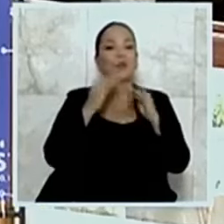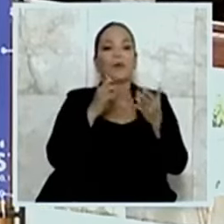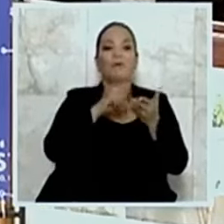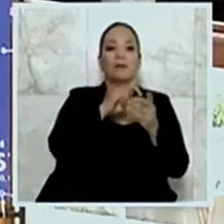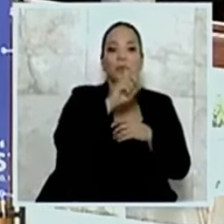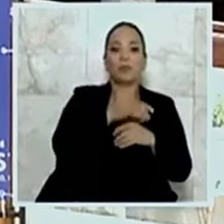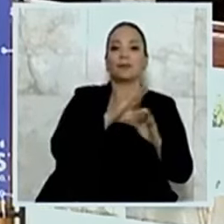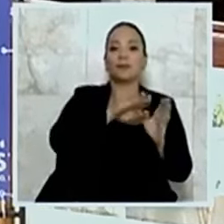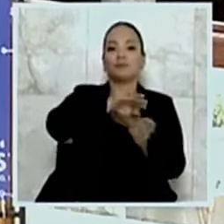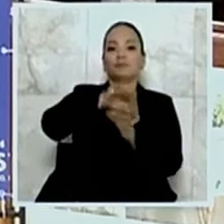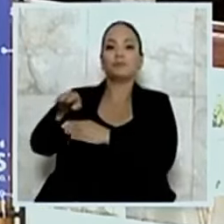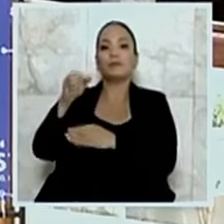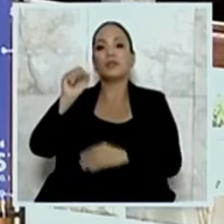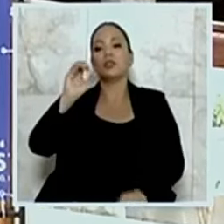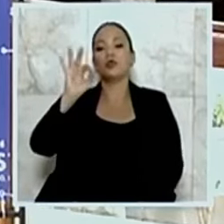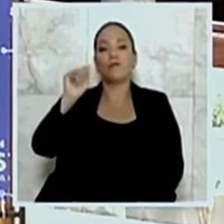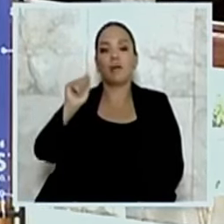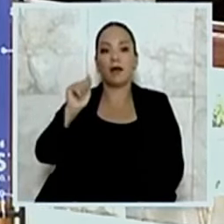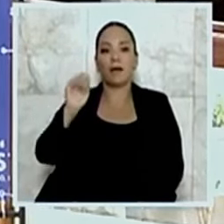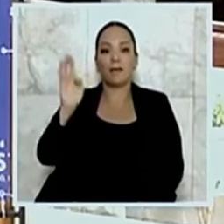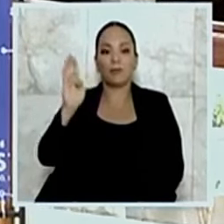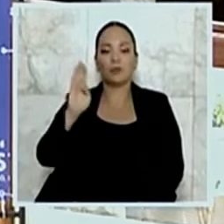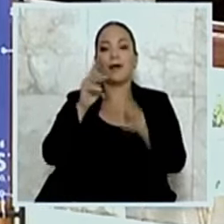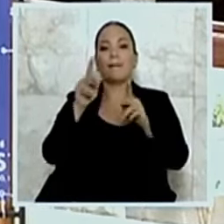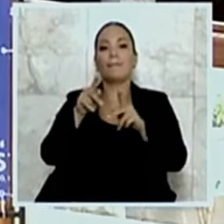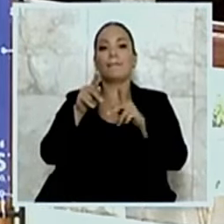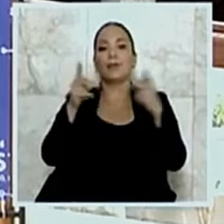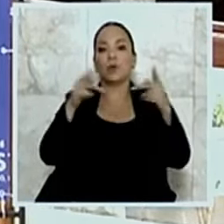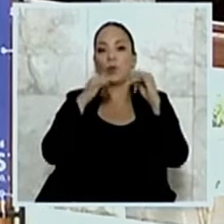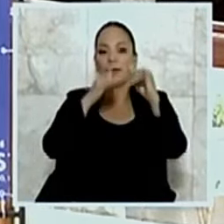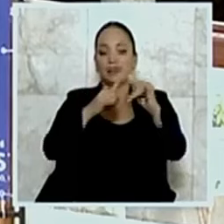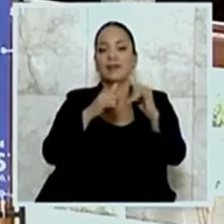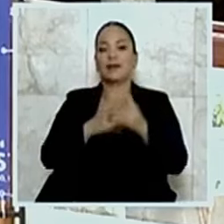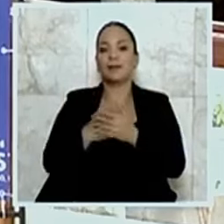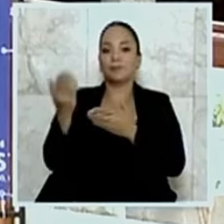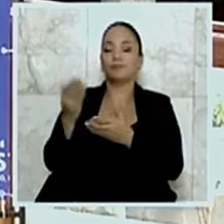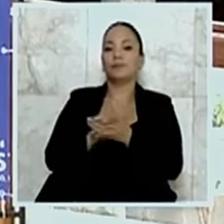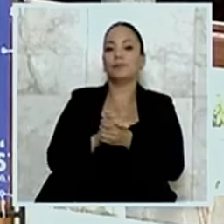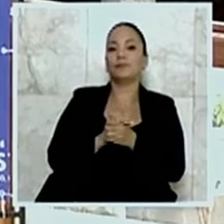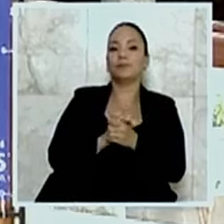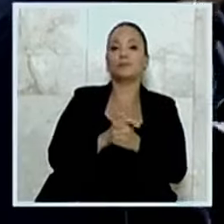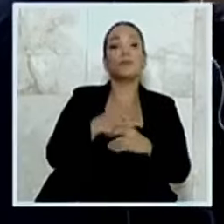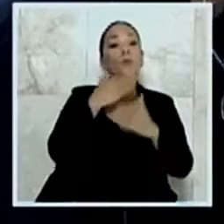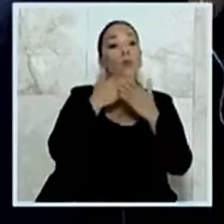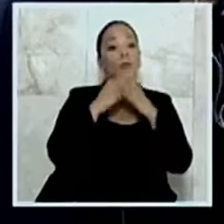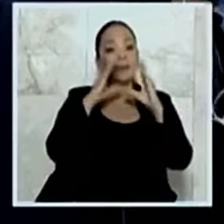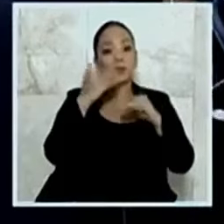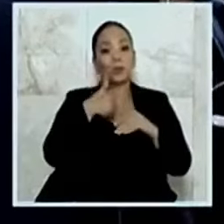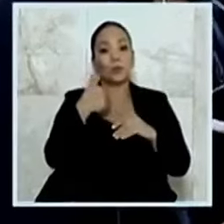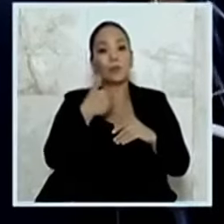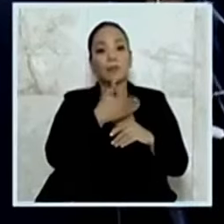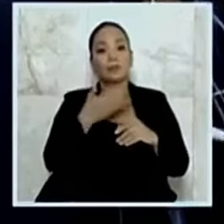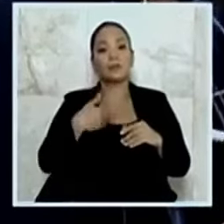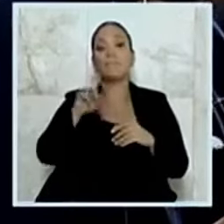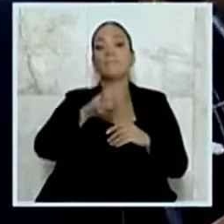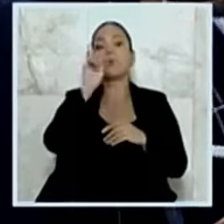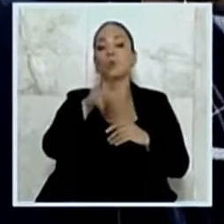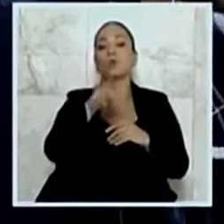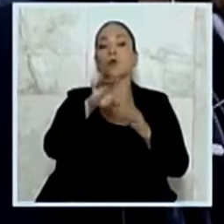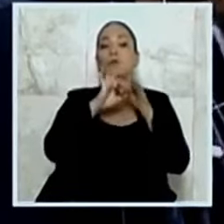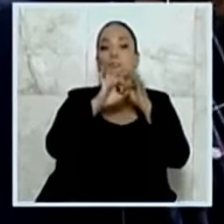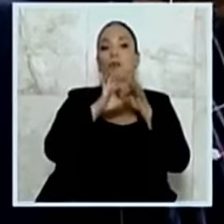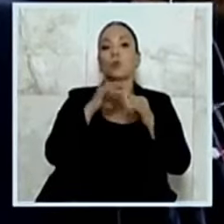que no es la primera. Y estimo, pero digo que no va a ser la última. Muchas gracias. No hay pregunta. Continuamos con